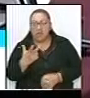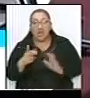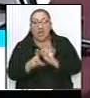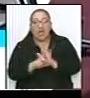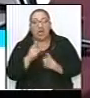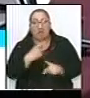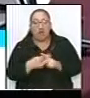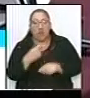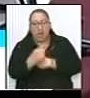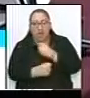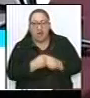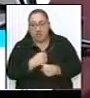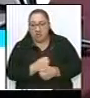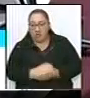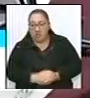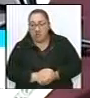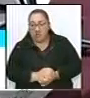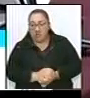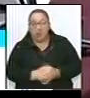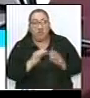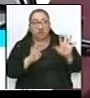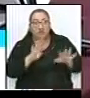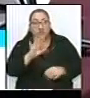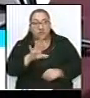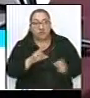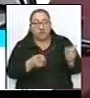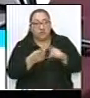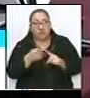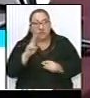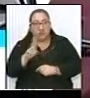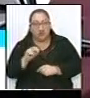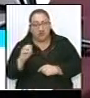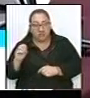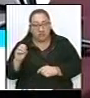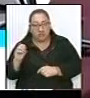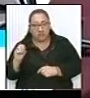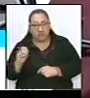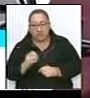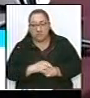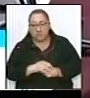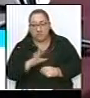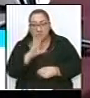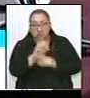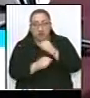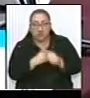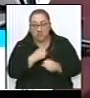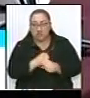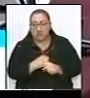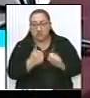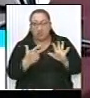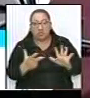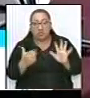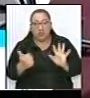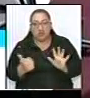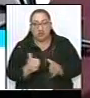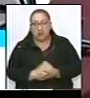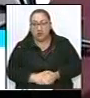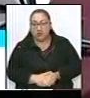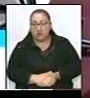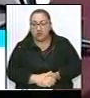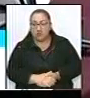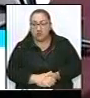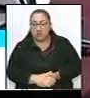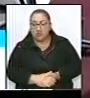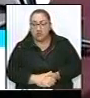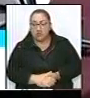por año. Del 95 al 2000, en el mismo fujimorismo, en 5 años, 86. O